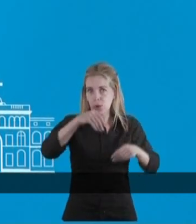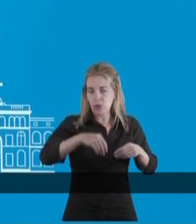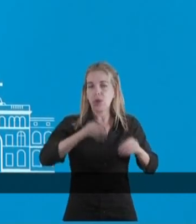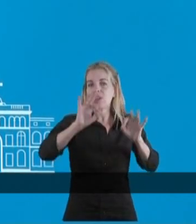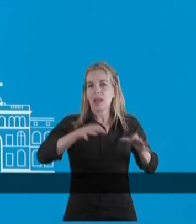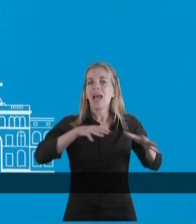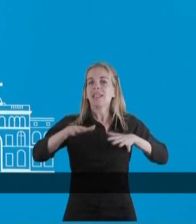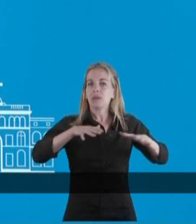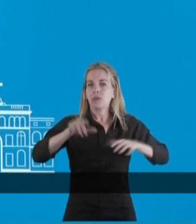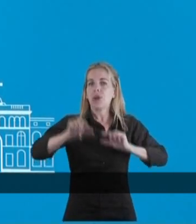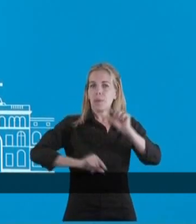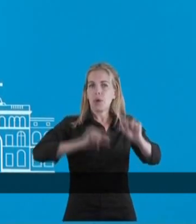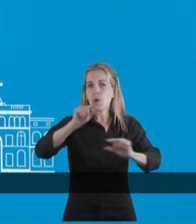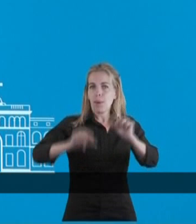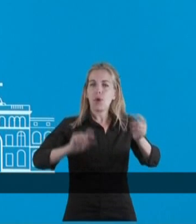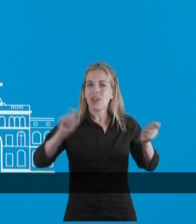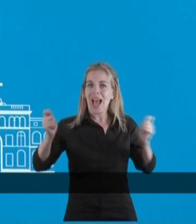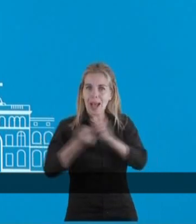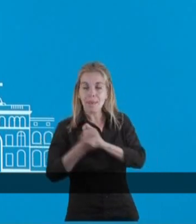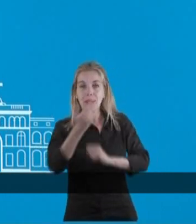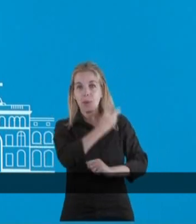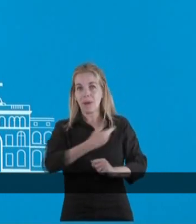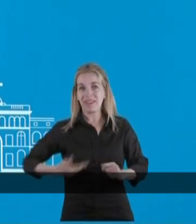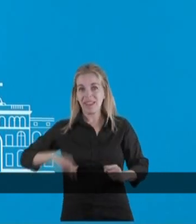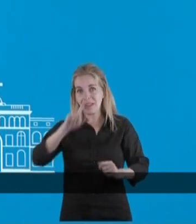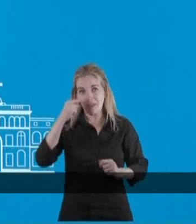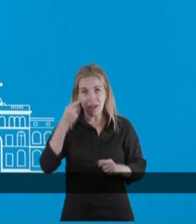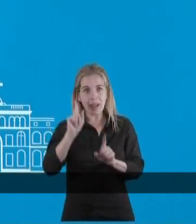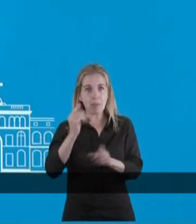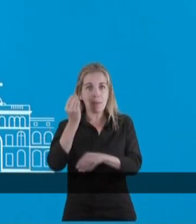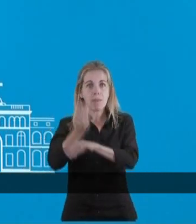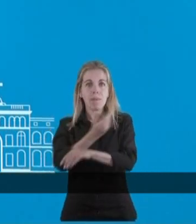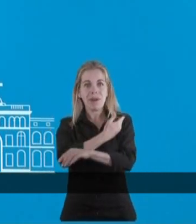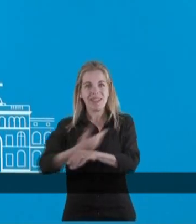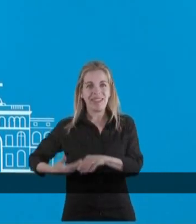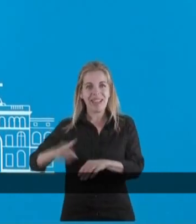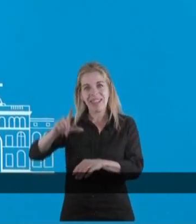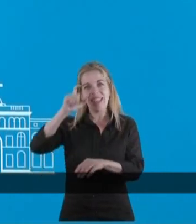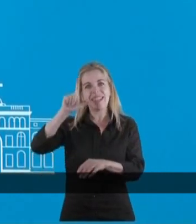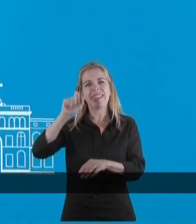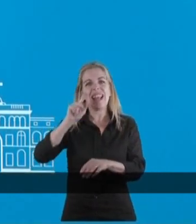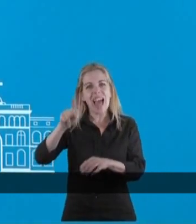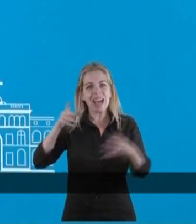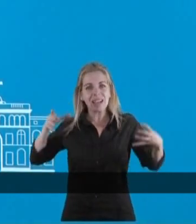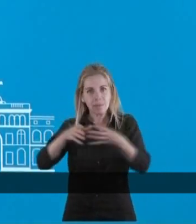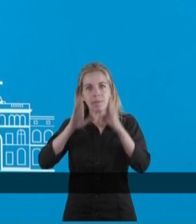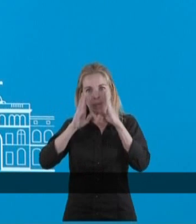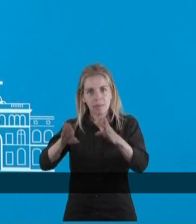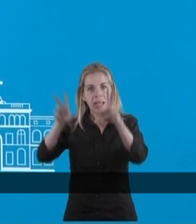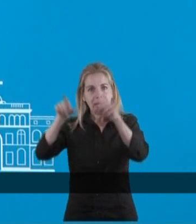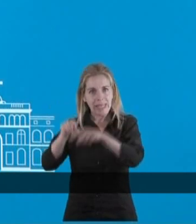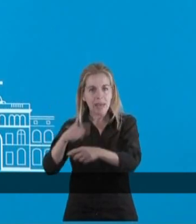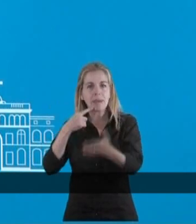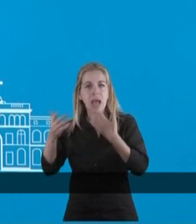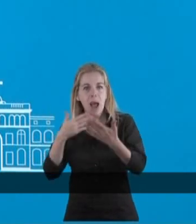Venezuela está cambiando. El presidente Fernández, en su rol de presidente de la CELAC, está muy sobre el tema. Lo ha hablado con Bachelet, lo ha hablado